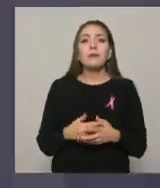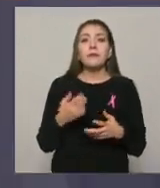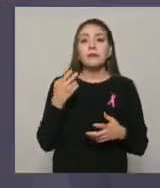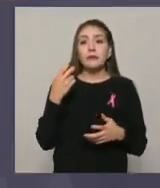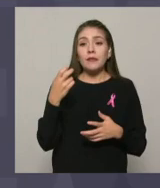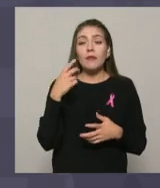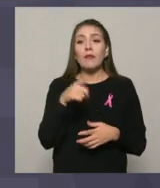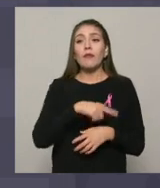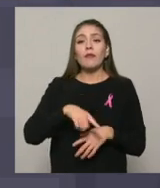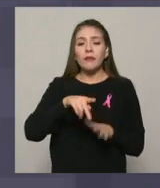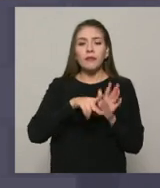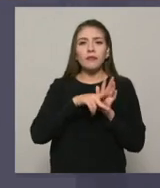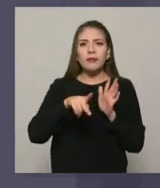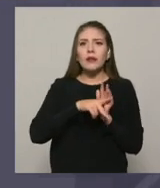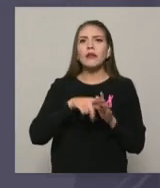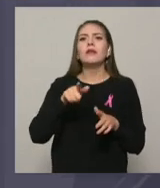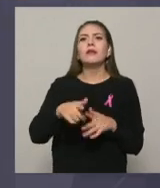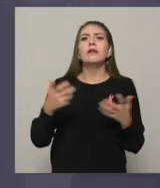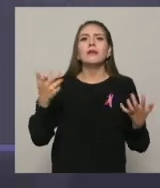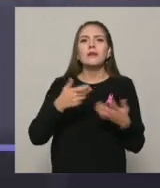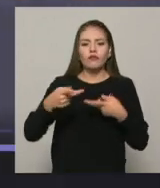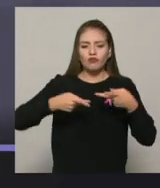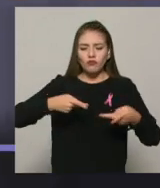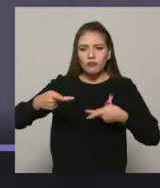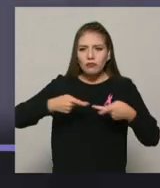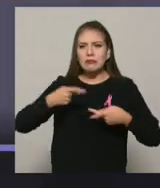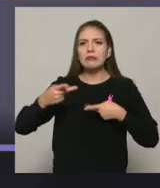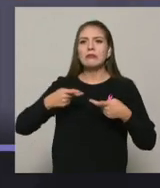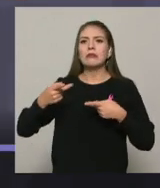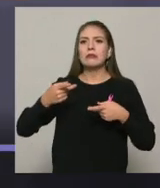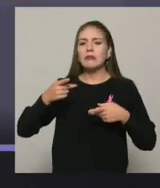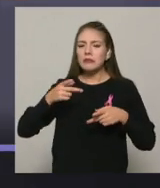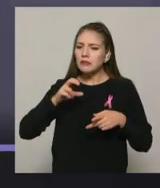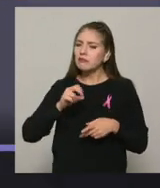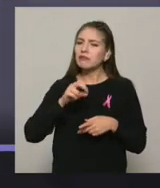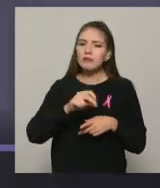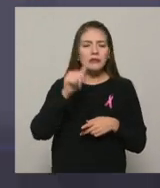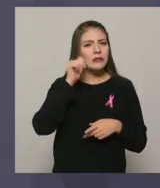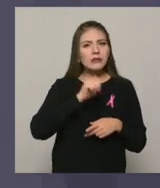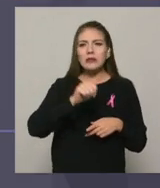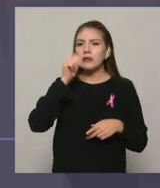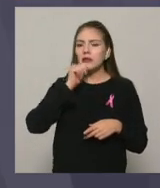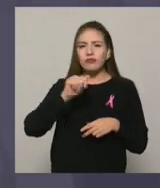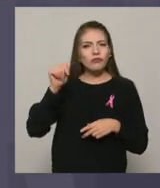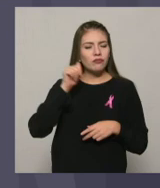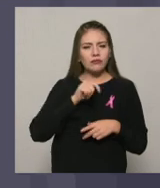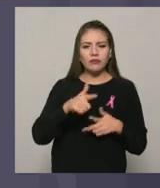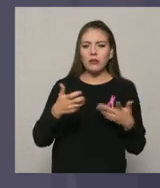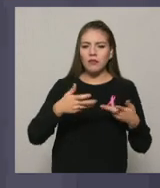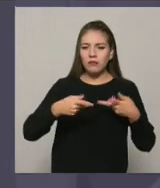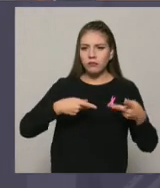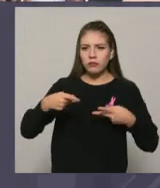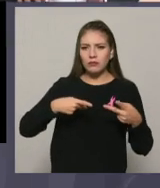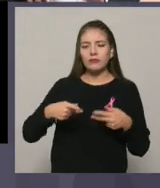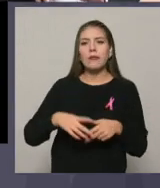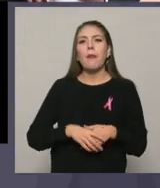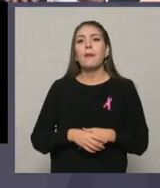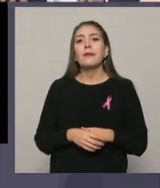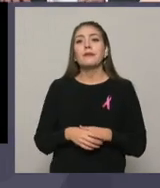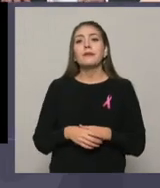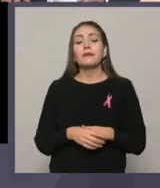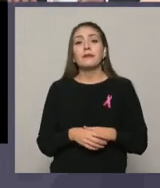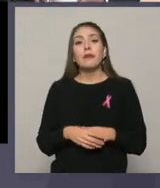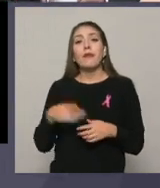estemos preparando y capacitando de manera constante. Ahora, lo importante es que ante los